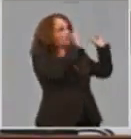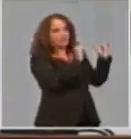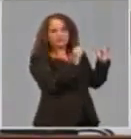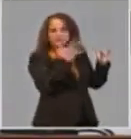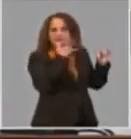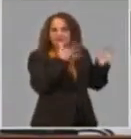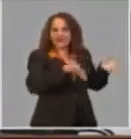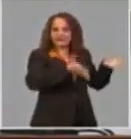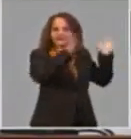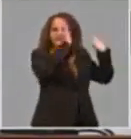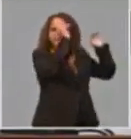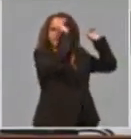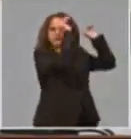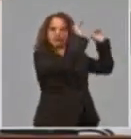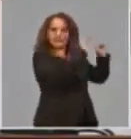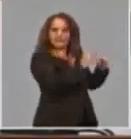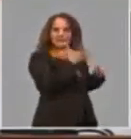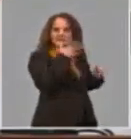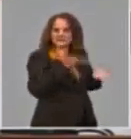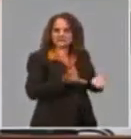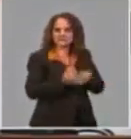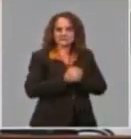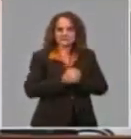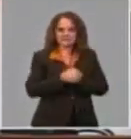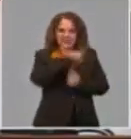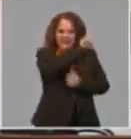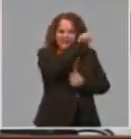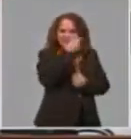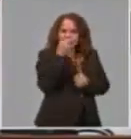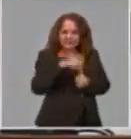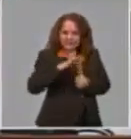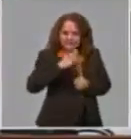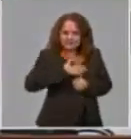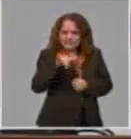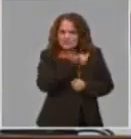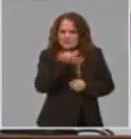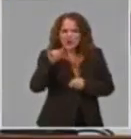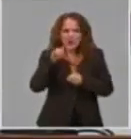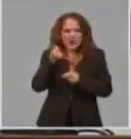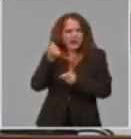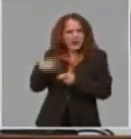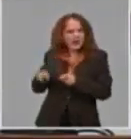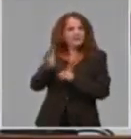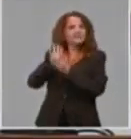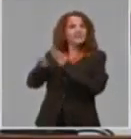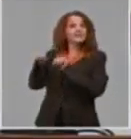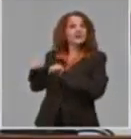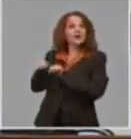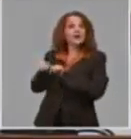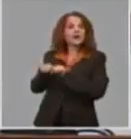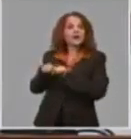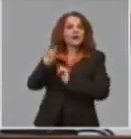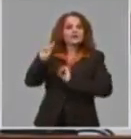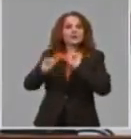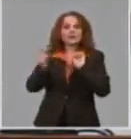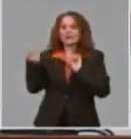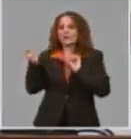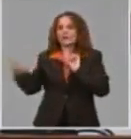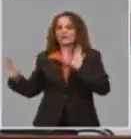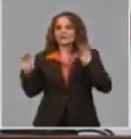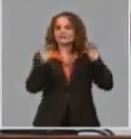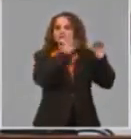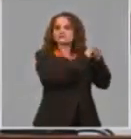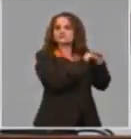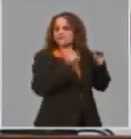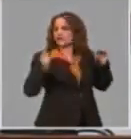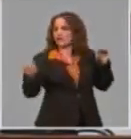beneficiar al pueblo. Ese va a vender a los precios que vendemos en las tiendas. Ese fue comprando, comprando, acaparando. ¿Y qué